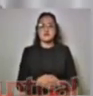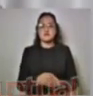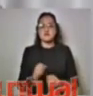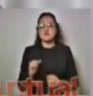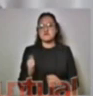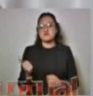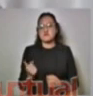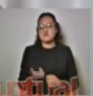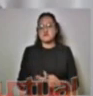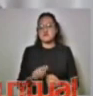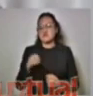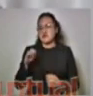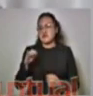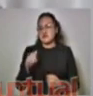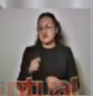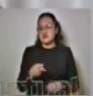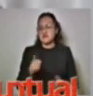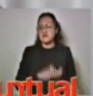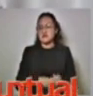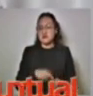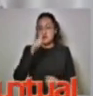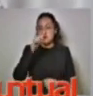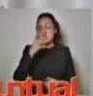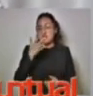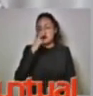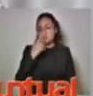funcionarios bajo su mando